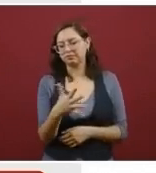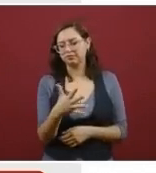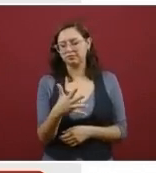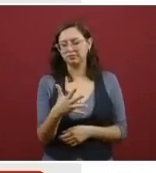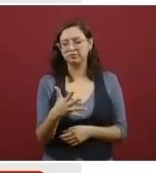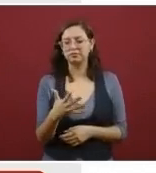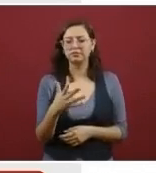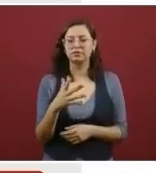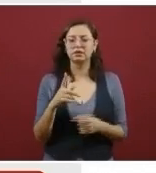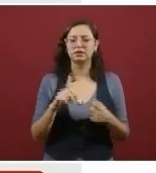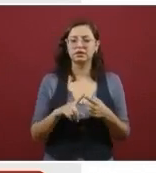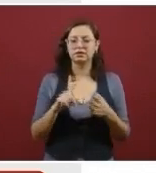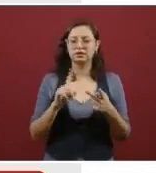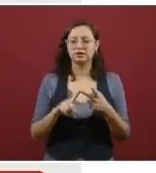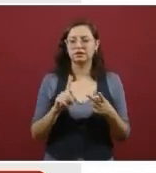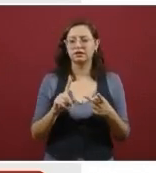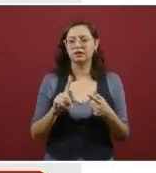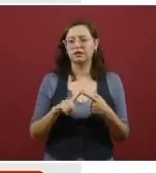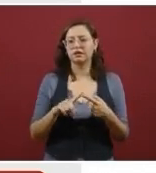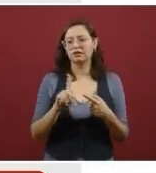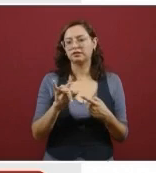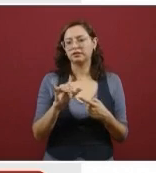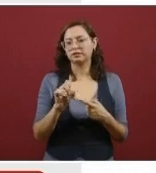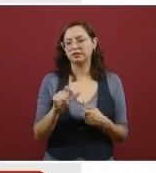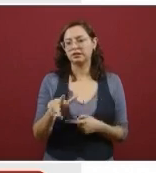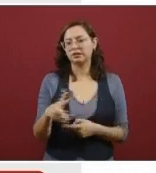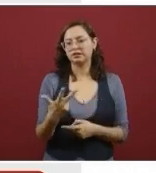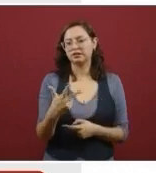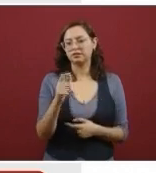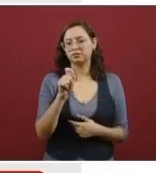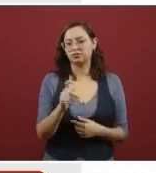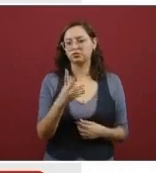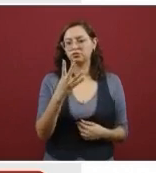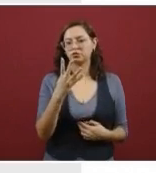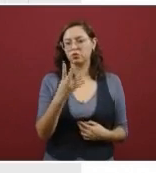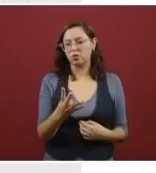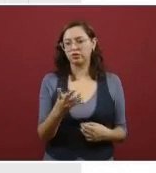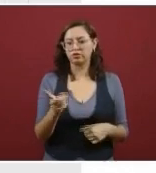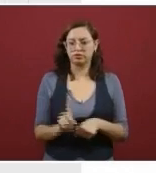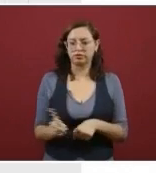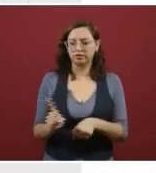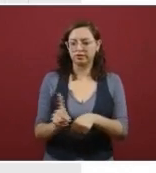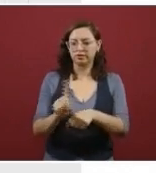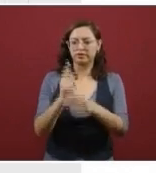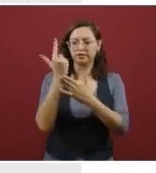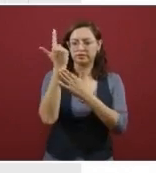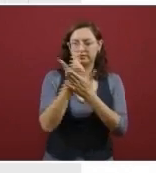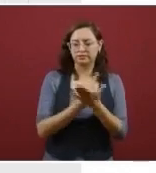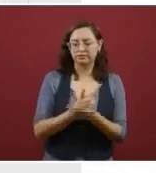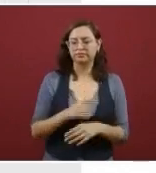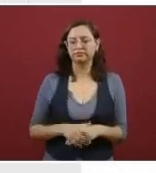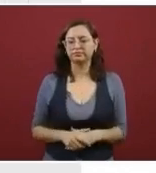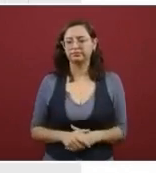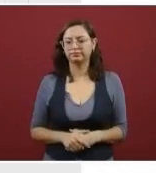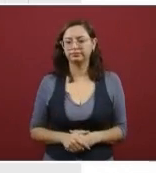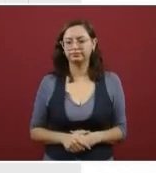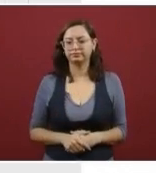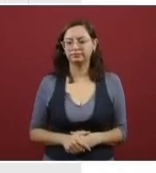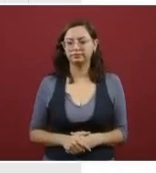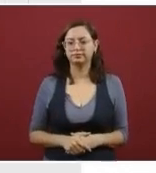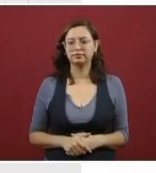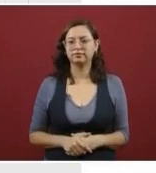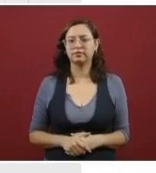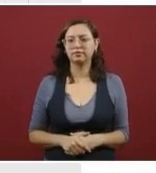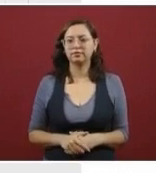premium y diésel, 13.4 días de inventario. La que sigue, por favor. Bueno, esto nada más como